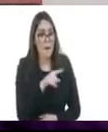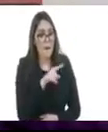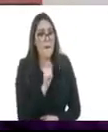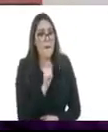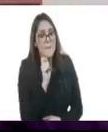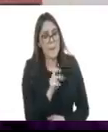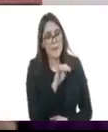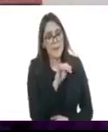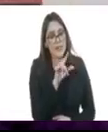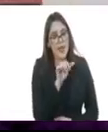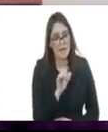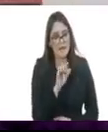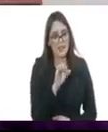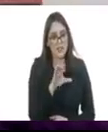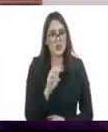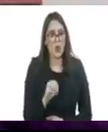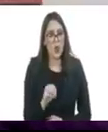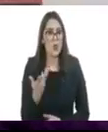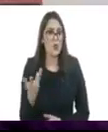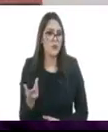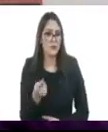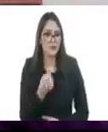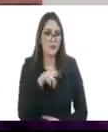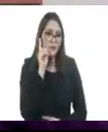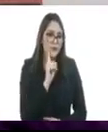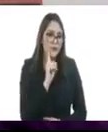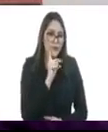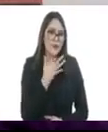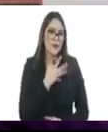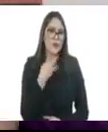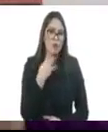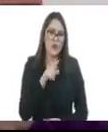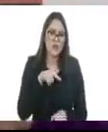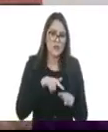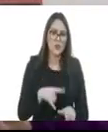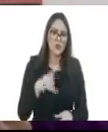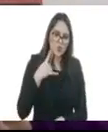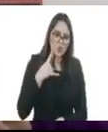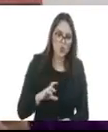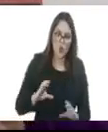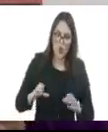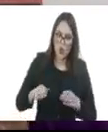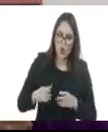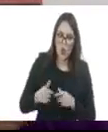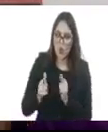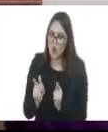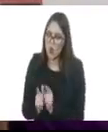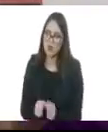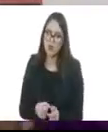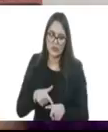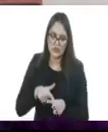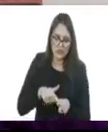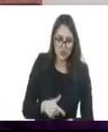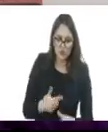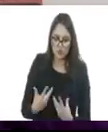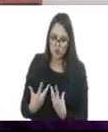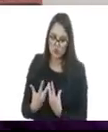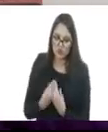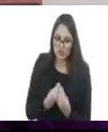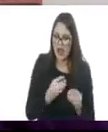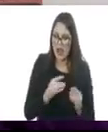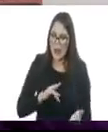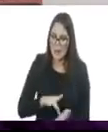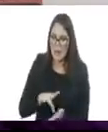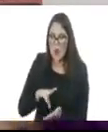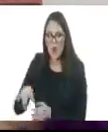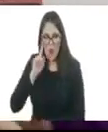de estas mujeres que están en estas luchas colectivas y que son mujeres fuertes, que se están que